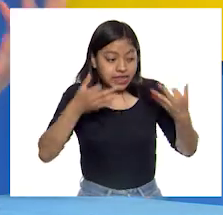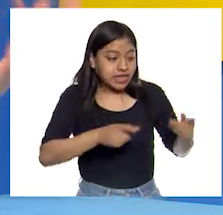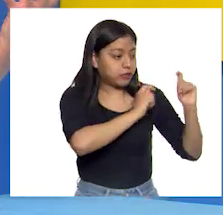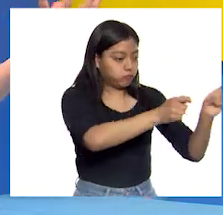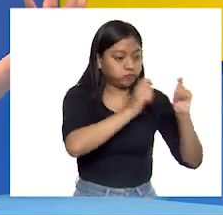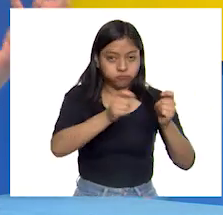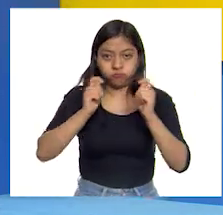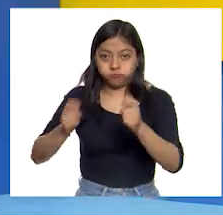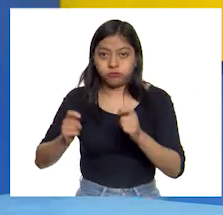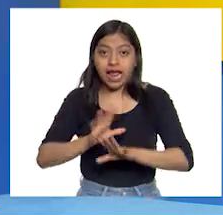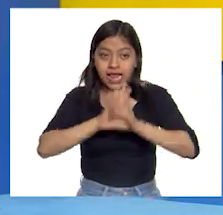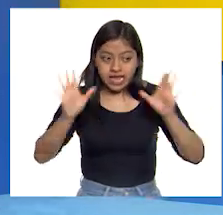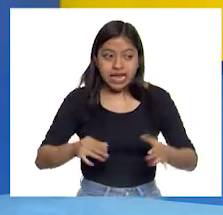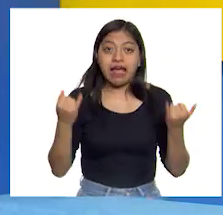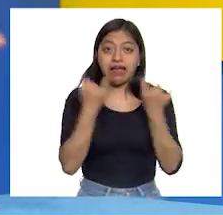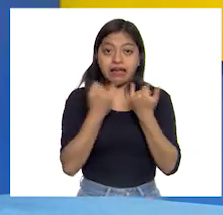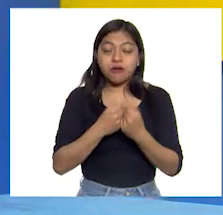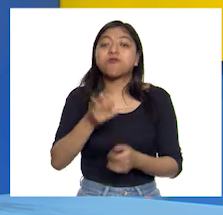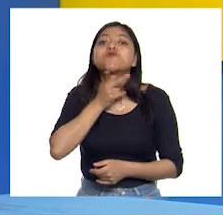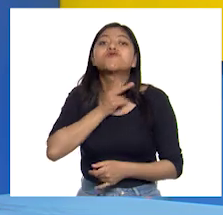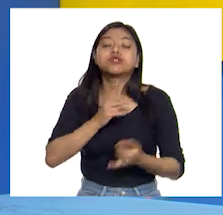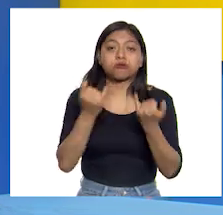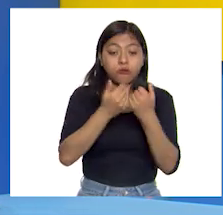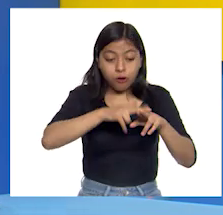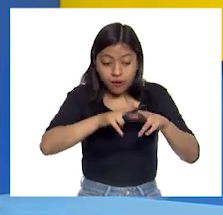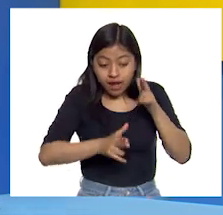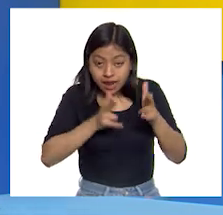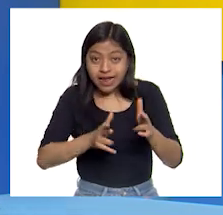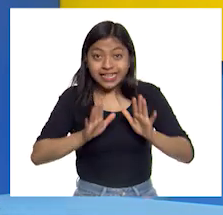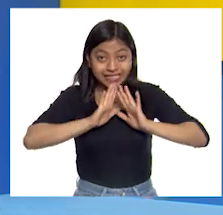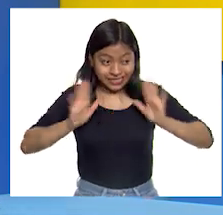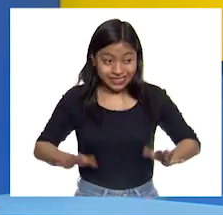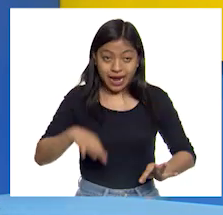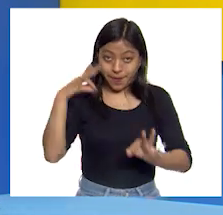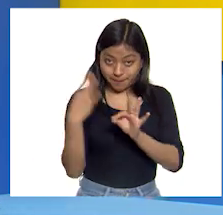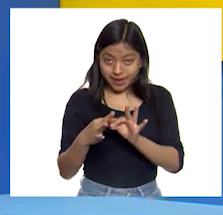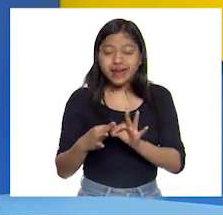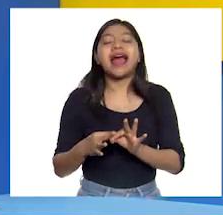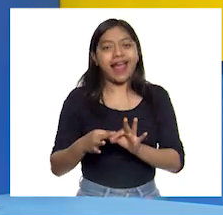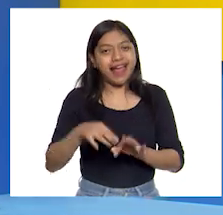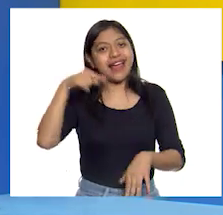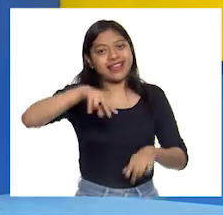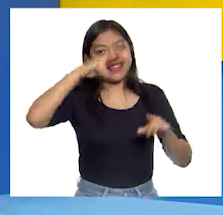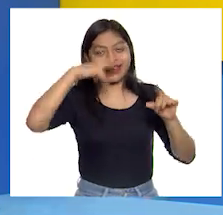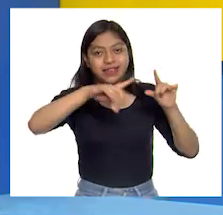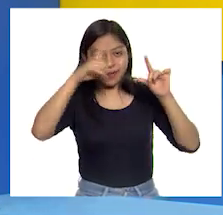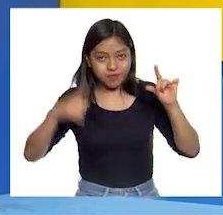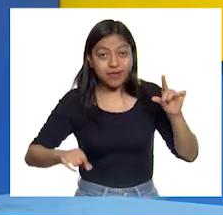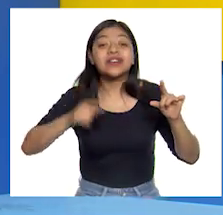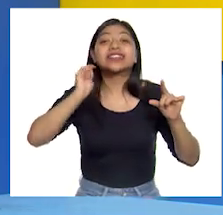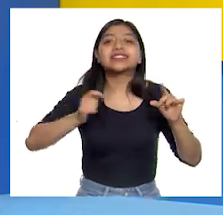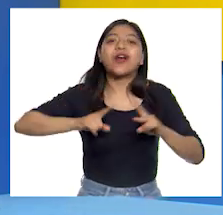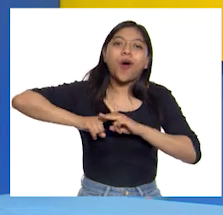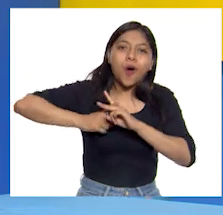de que se logró la expropiación petrolera y la nacionalización de los ferrocarriles, como ya dijimos. Y estos dos elementos